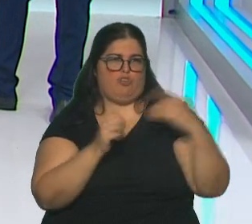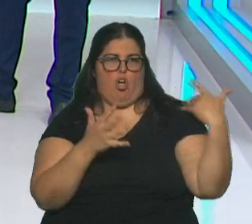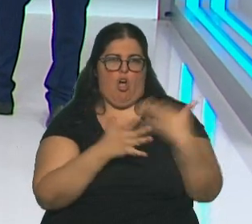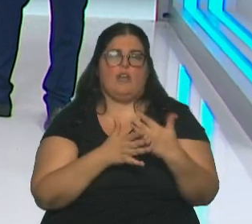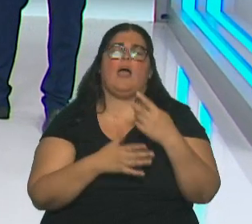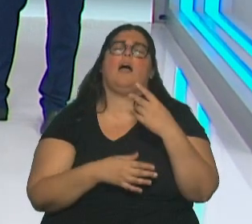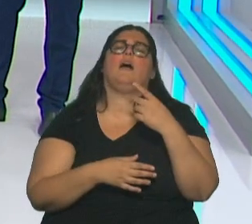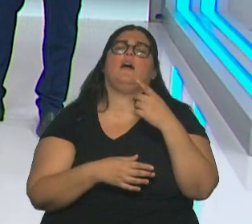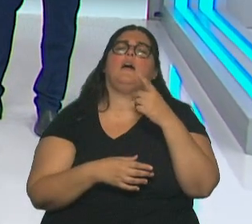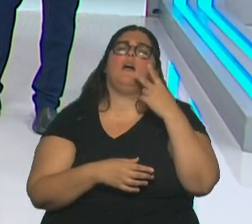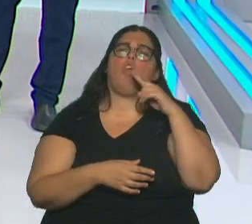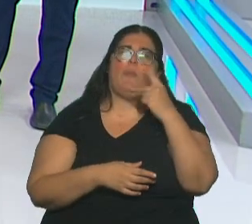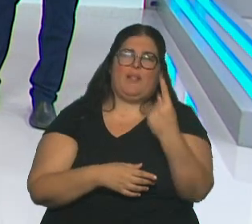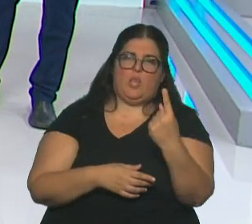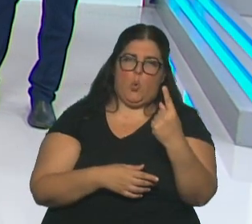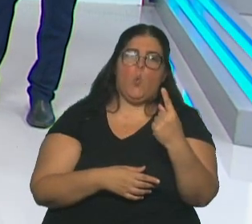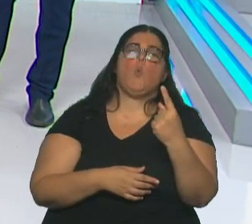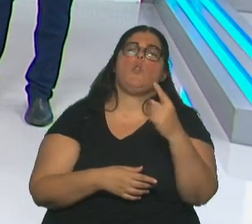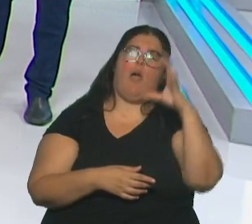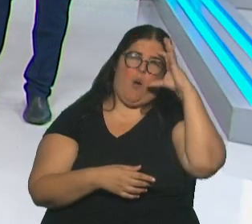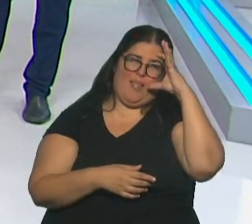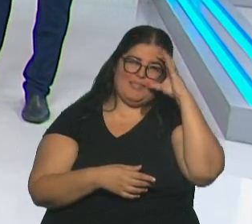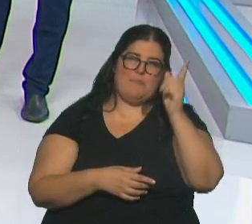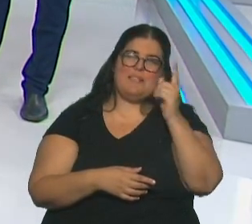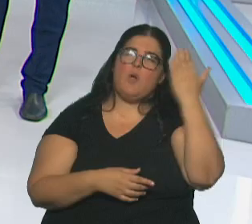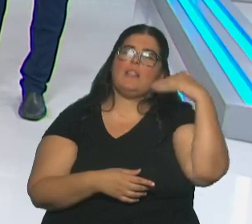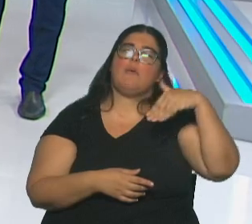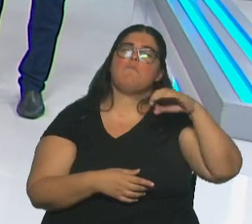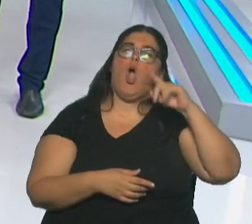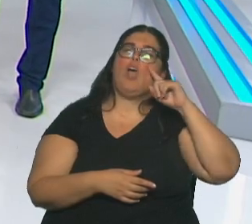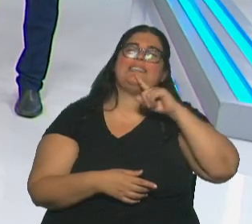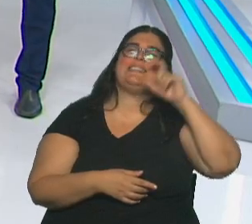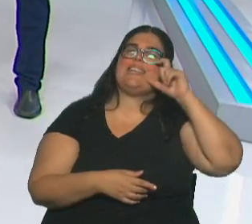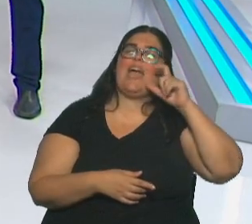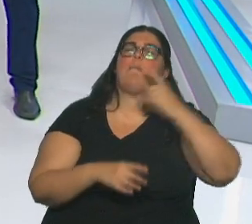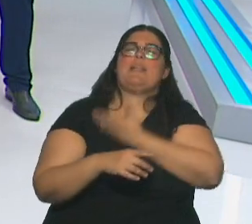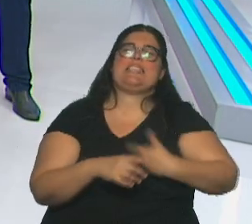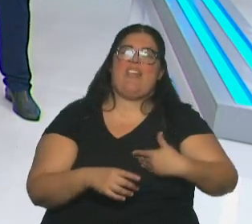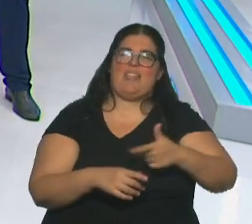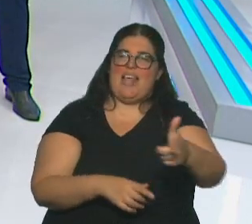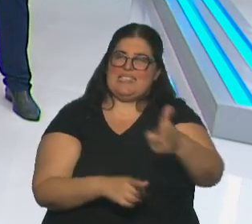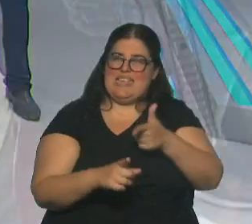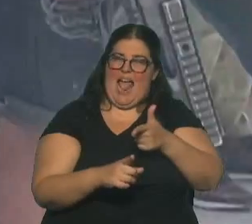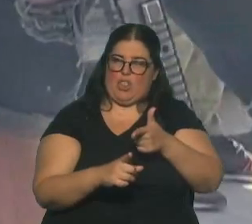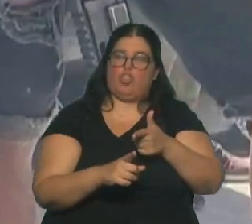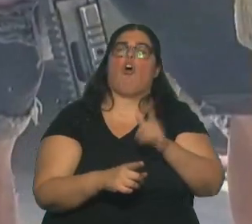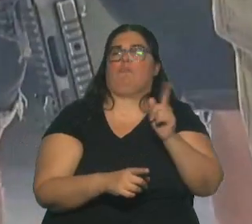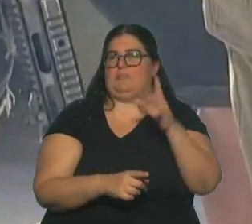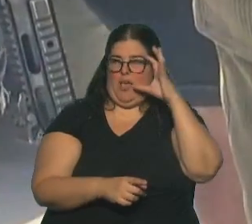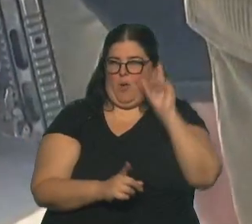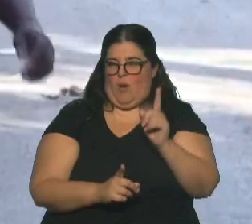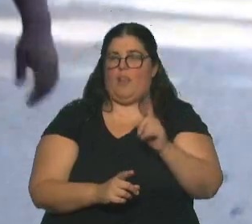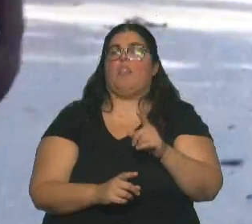punto central. 2021 recordará el asesinato del presidente Moïse. Bueno, hasta aquí